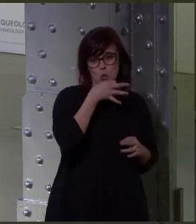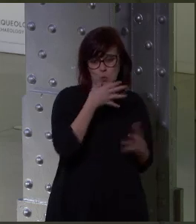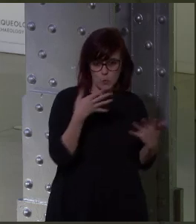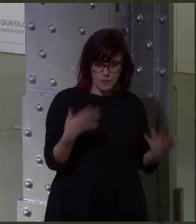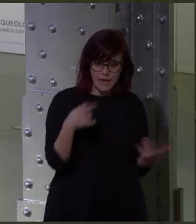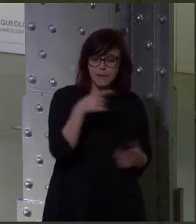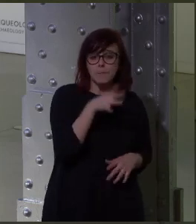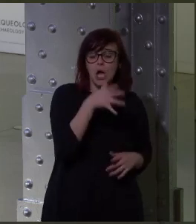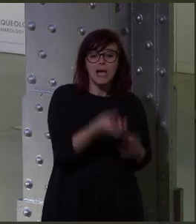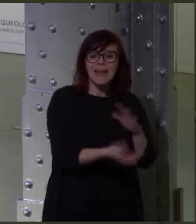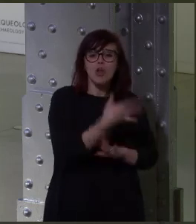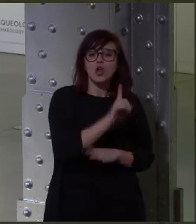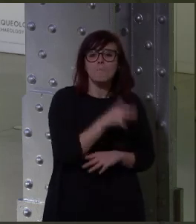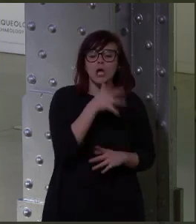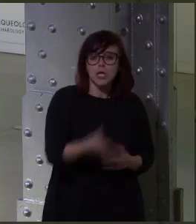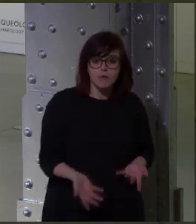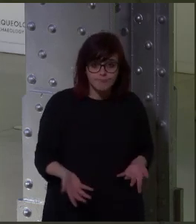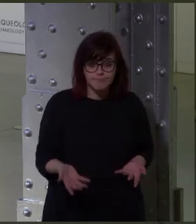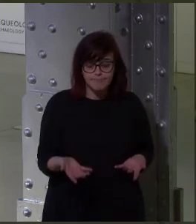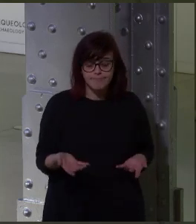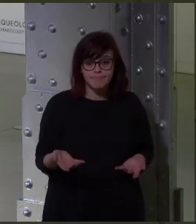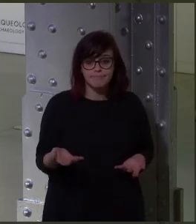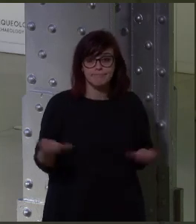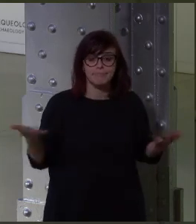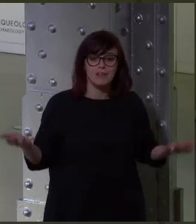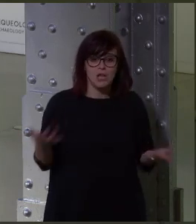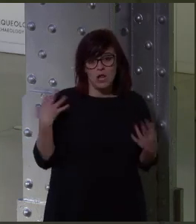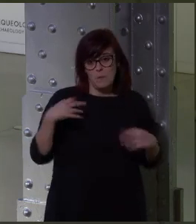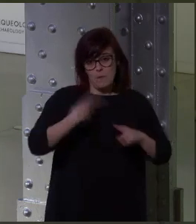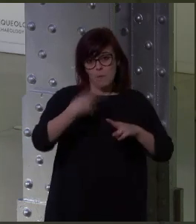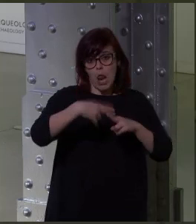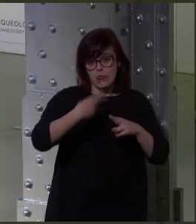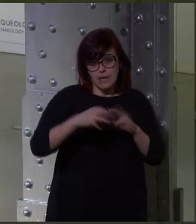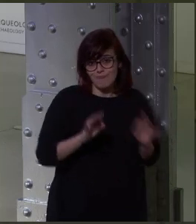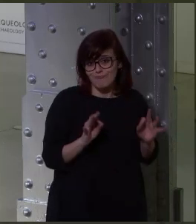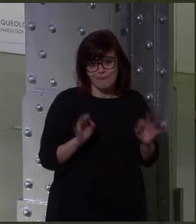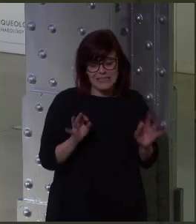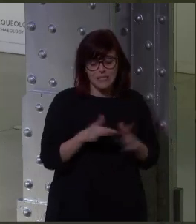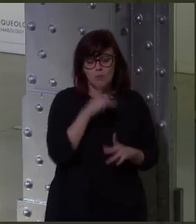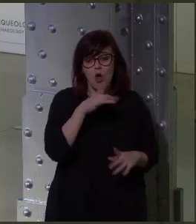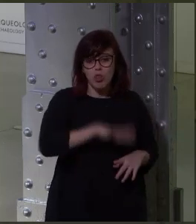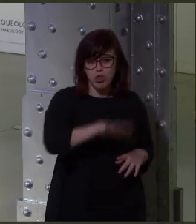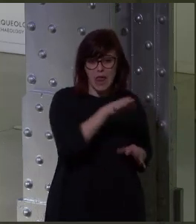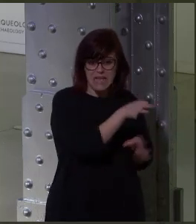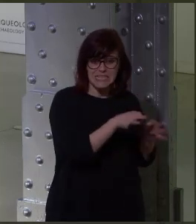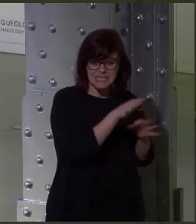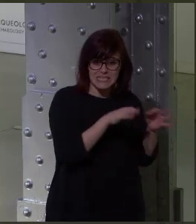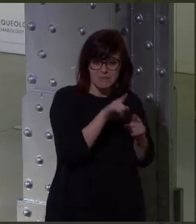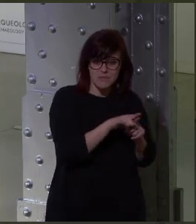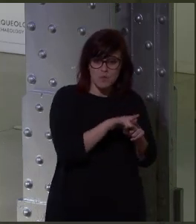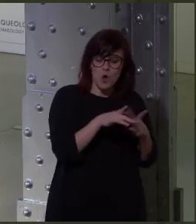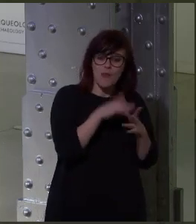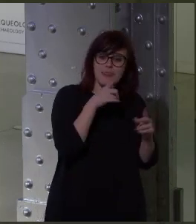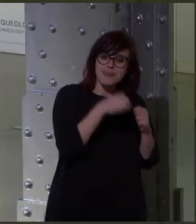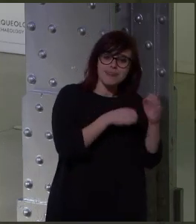está creado? Bueno, muchas cuestiones. Normalmente son políticas. En el caso del Hierro, que es una isla muy